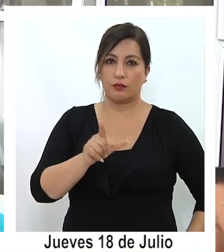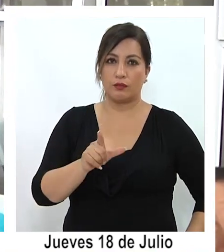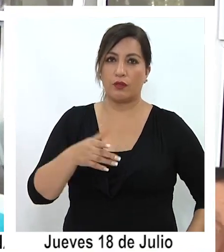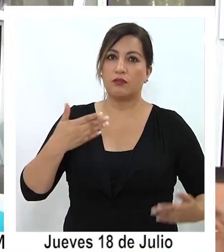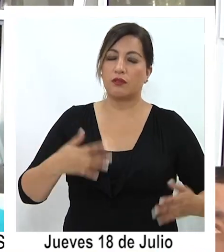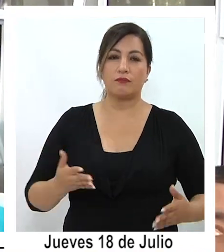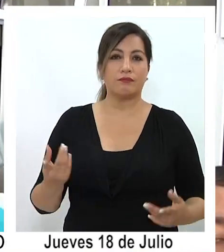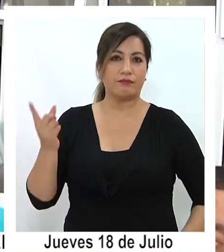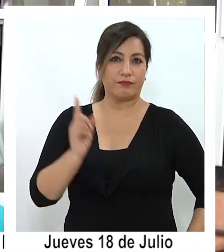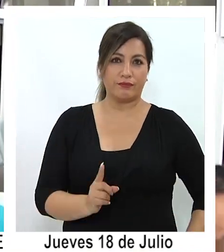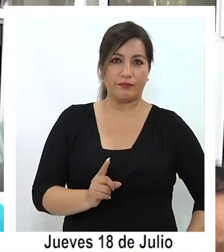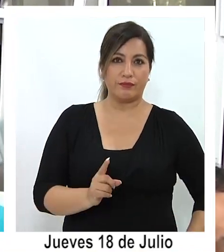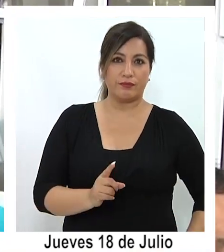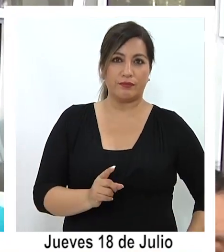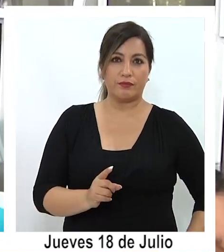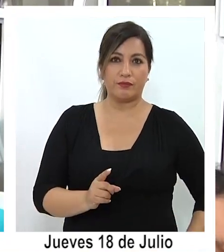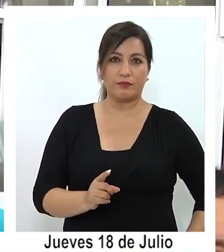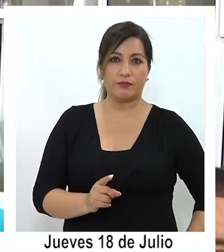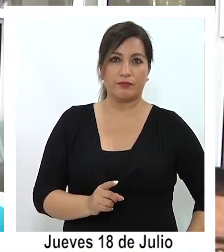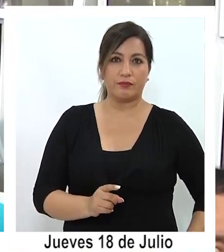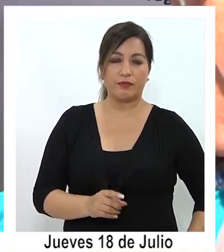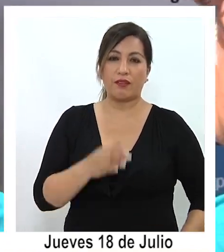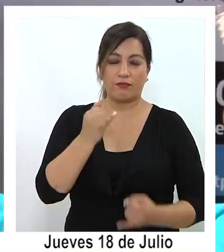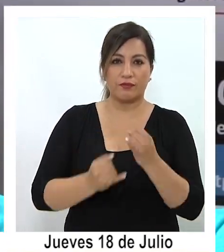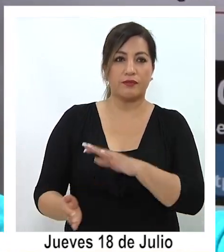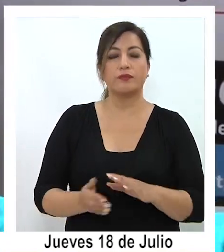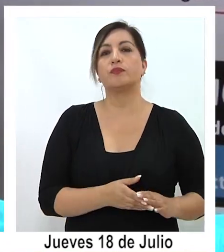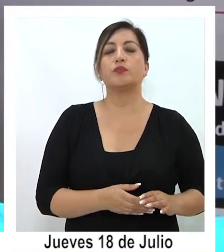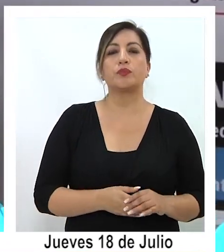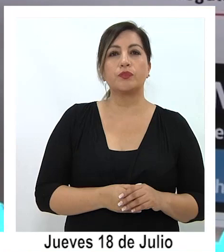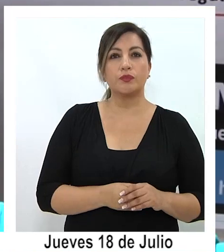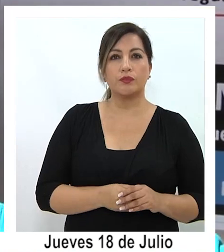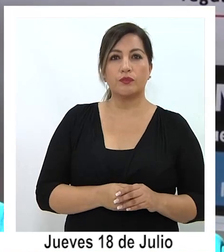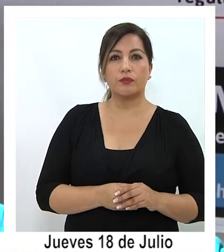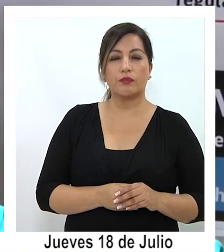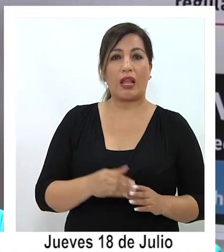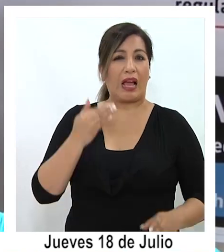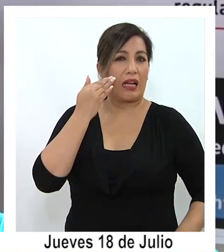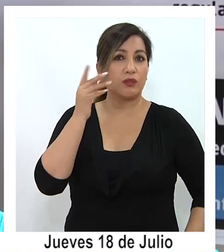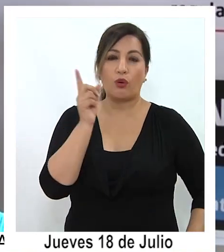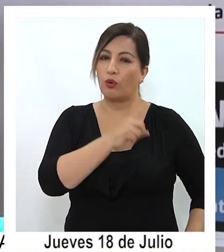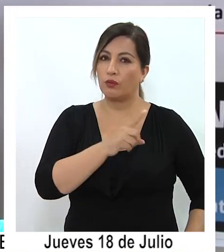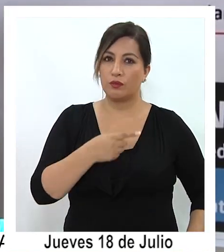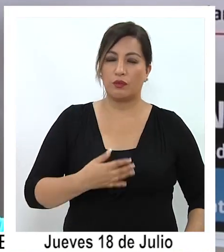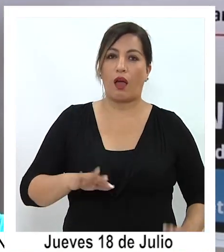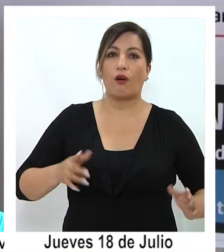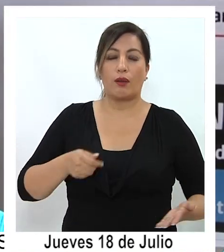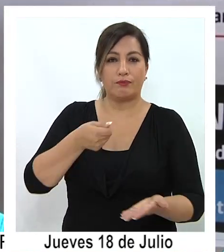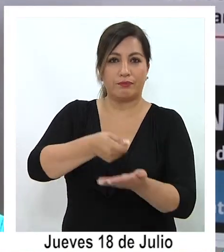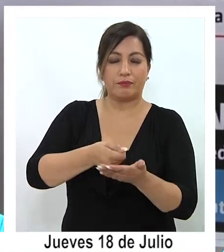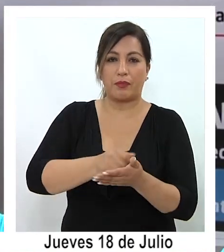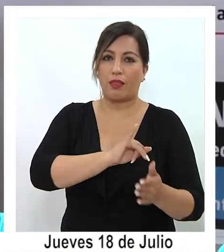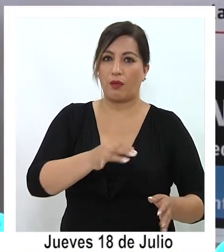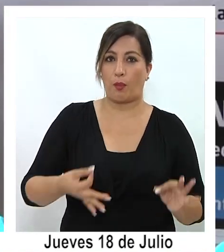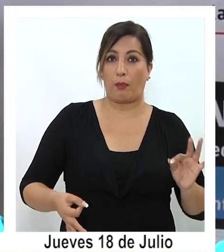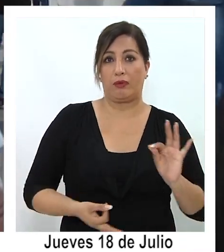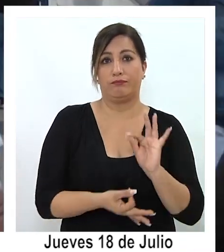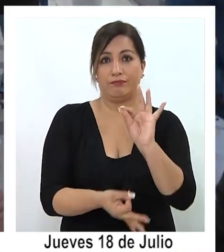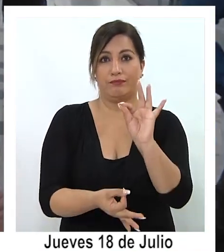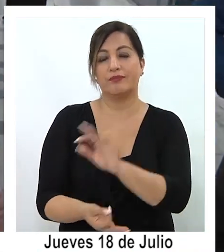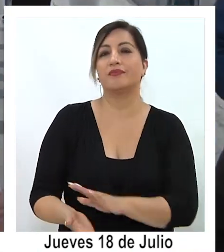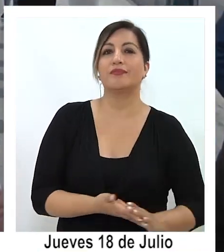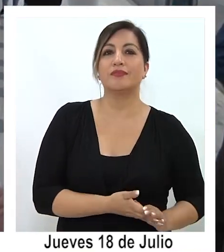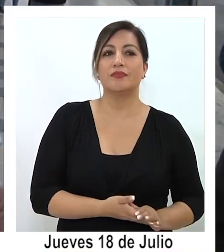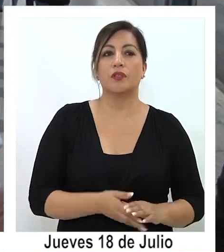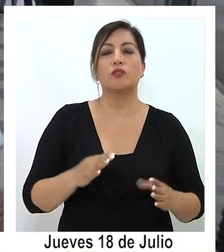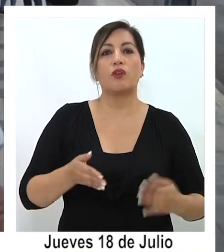hoy vine ya a terminar con el proceso, sí. Yo voy ya casi en la última, ya tengo que pagarla y presentar los documentos.